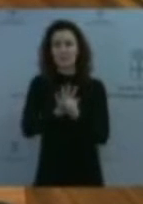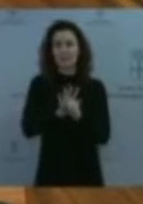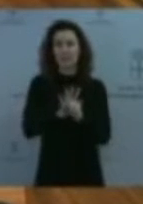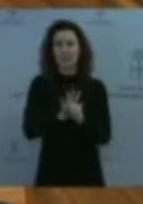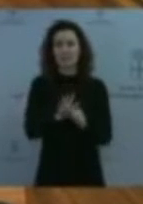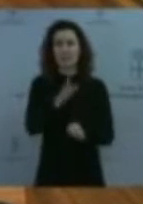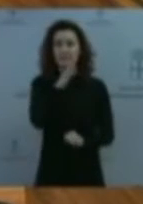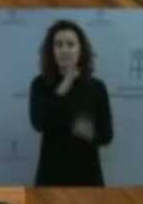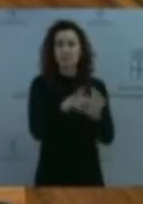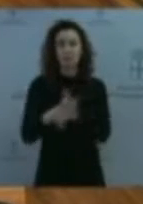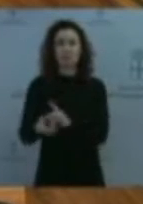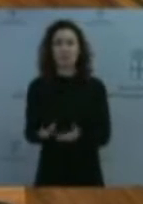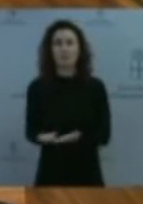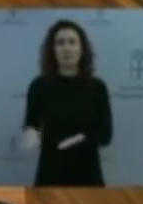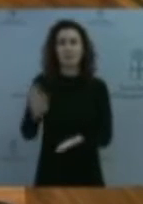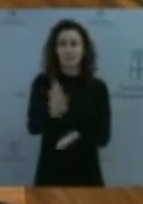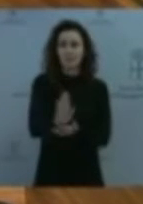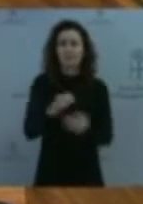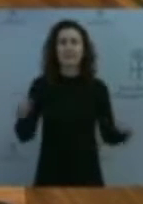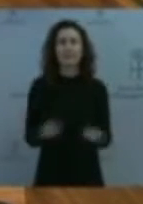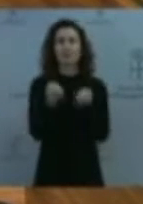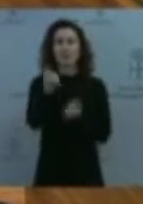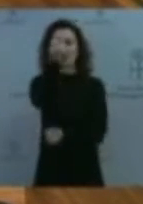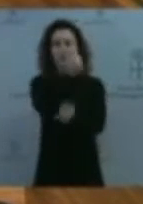concretas para paliar su impacto.